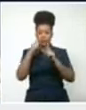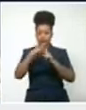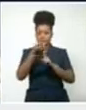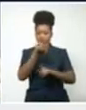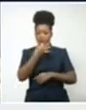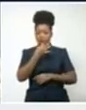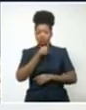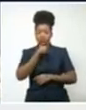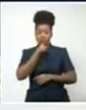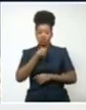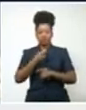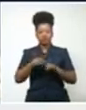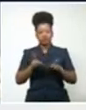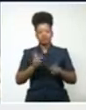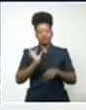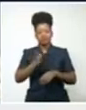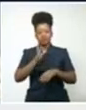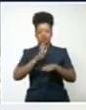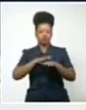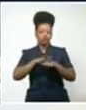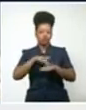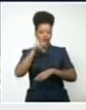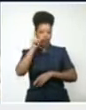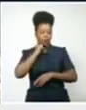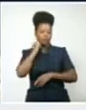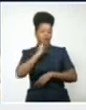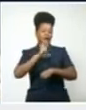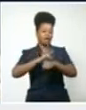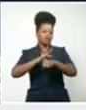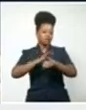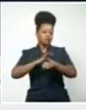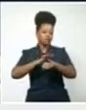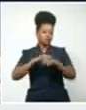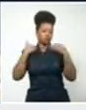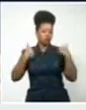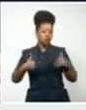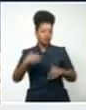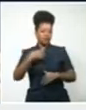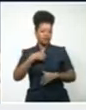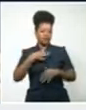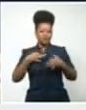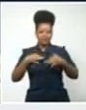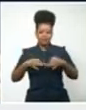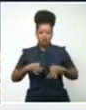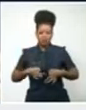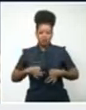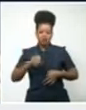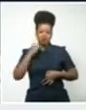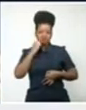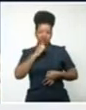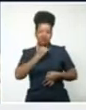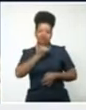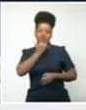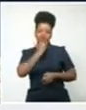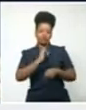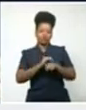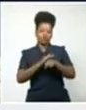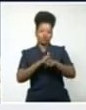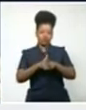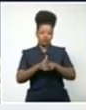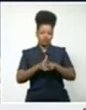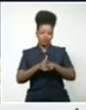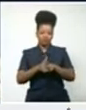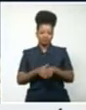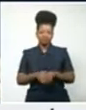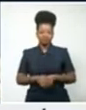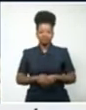causa de que los hombres estemos más propensos a adquirirla y a tener una